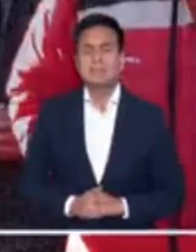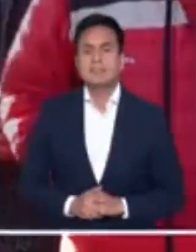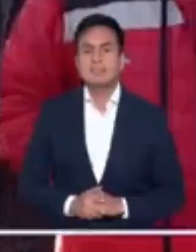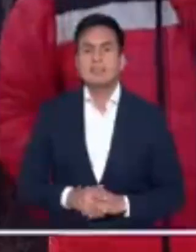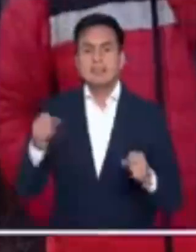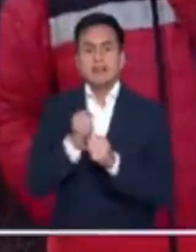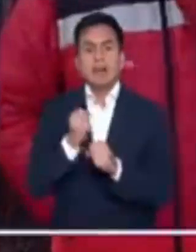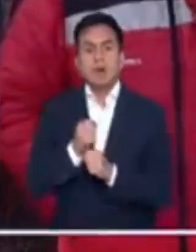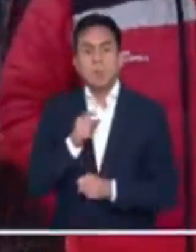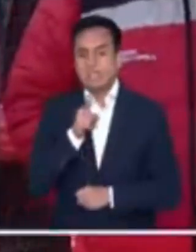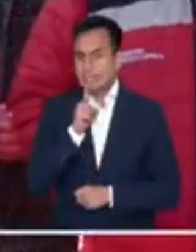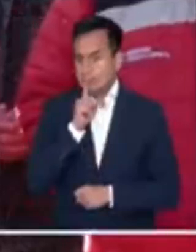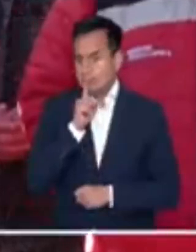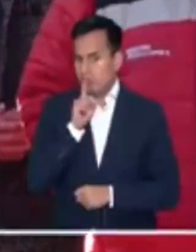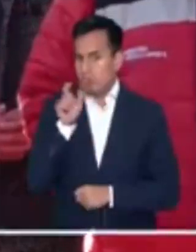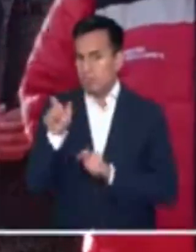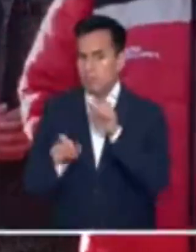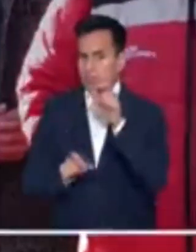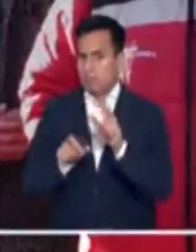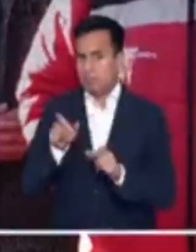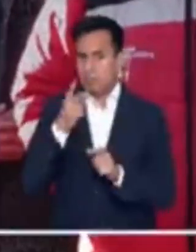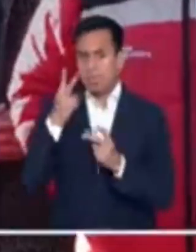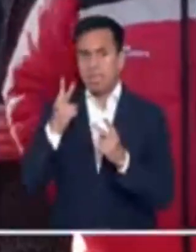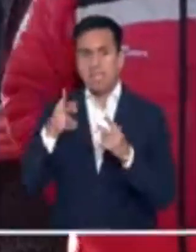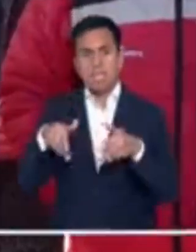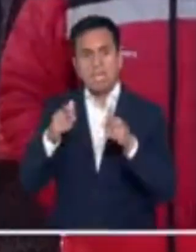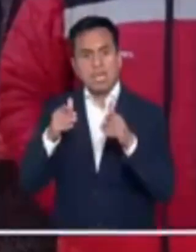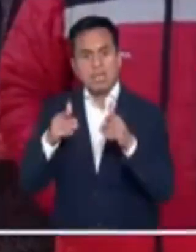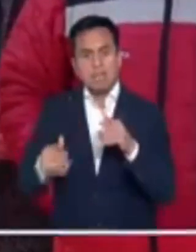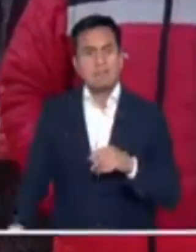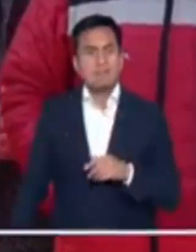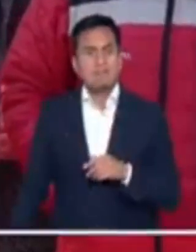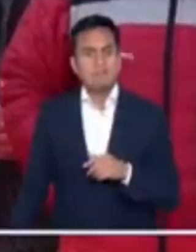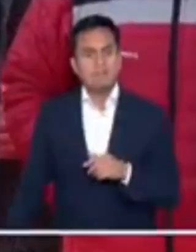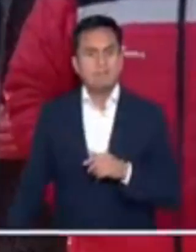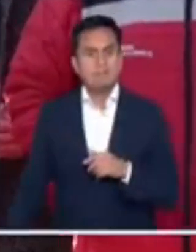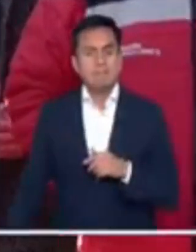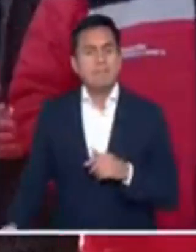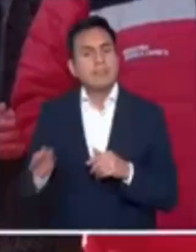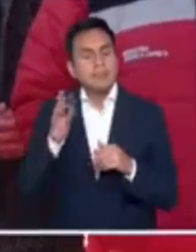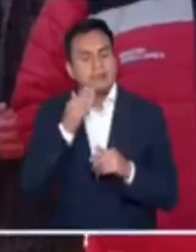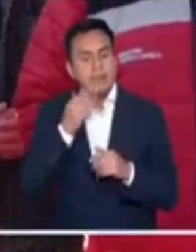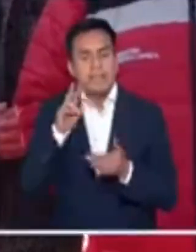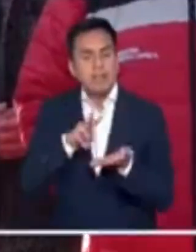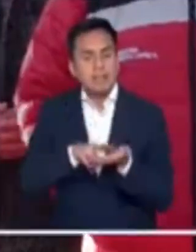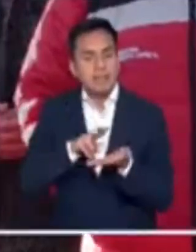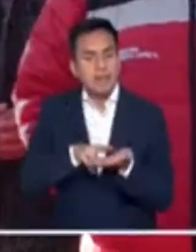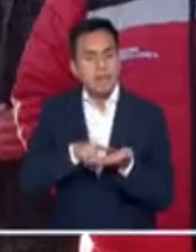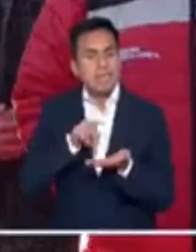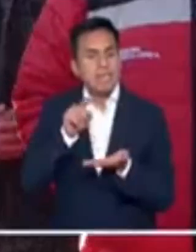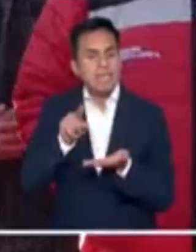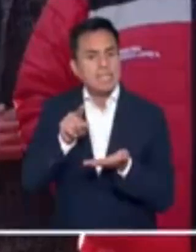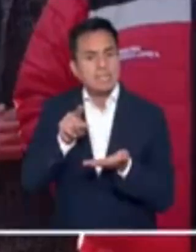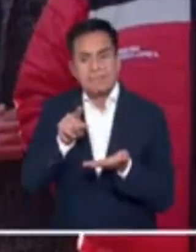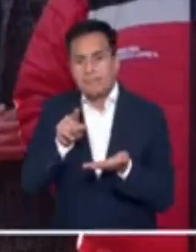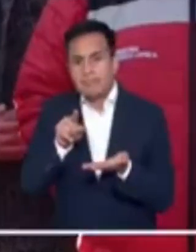trabajo silencioso, donde las personas no ven obras en la calle, no ven que nada se mueva, pero la verdad es que esa es la parte